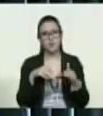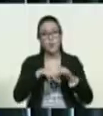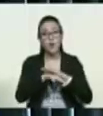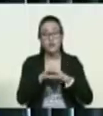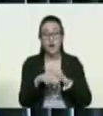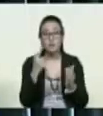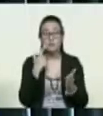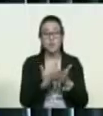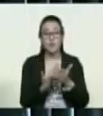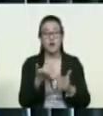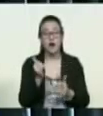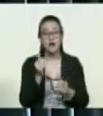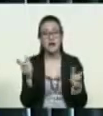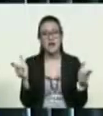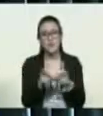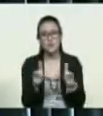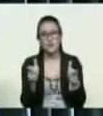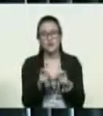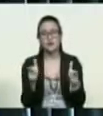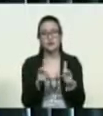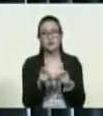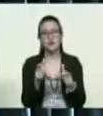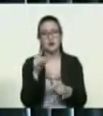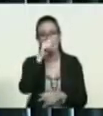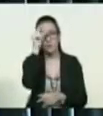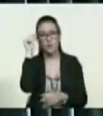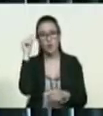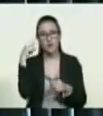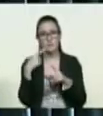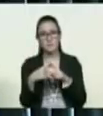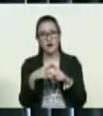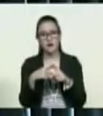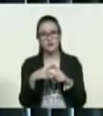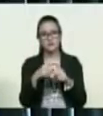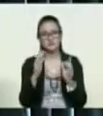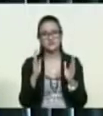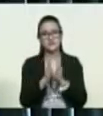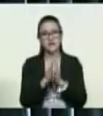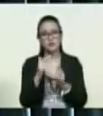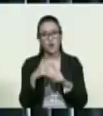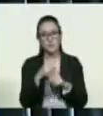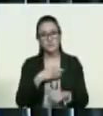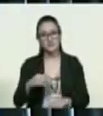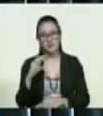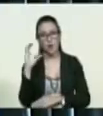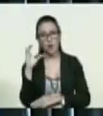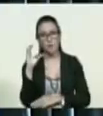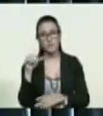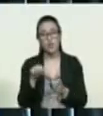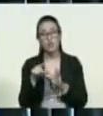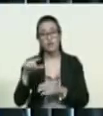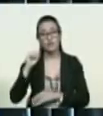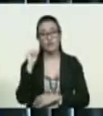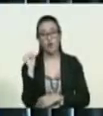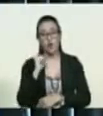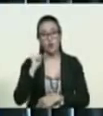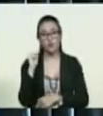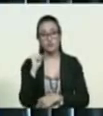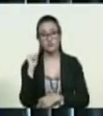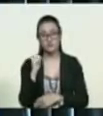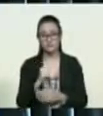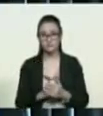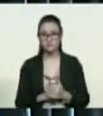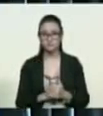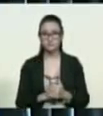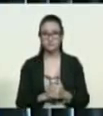señor Julio Borges y el señor Juan Manuel Santos en Bogotá. Tenemos además registro de quién era el sustento